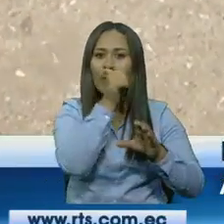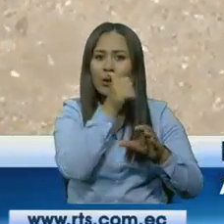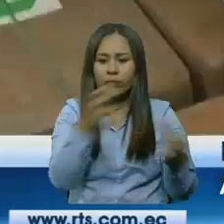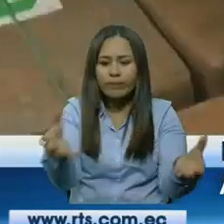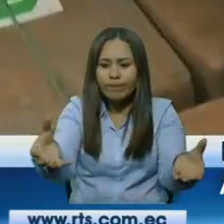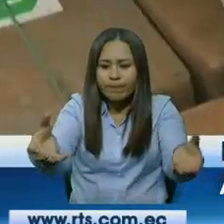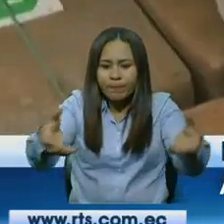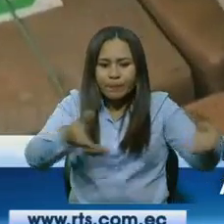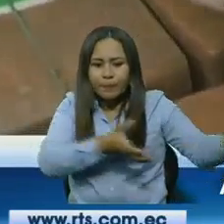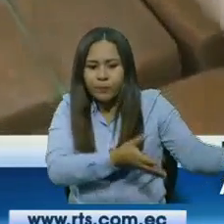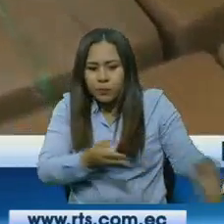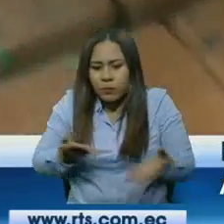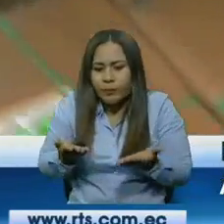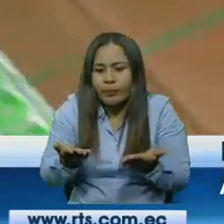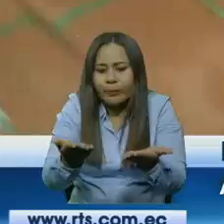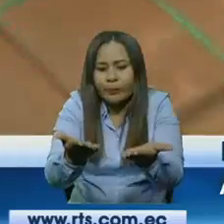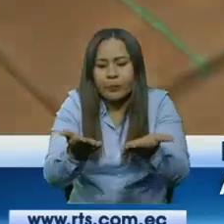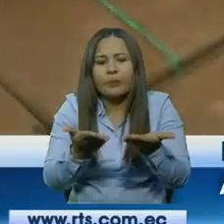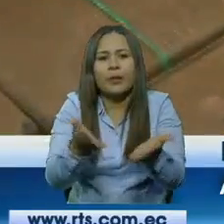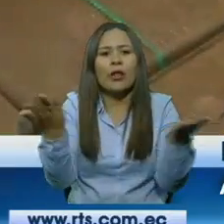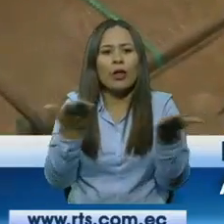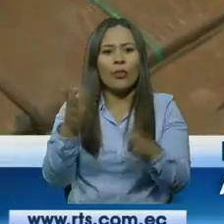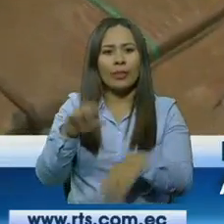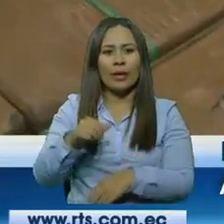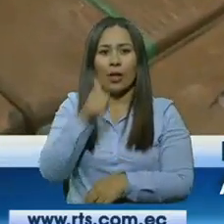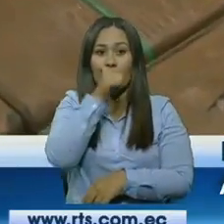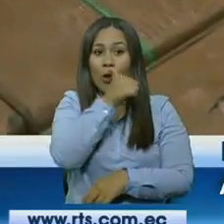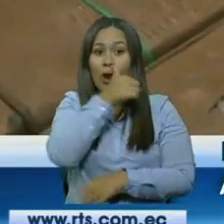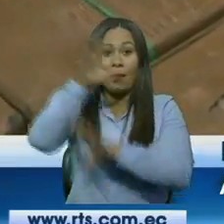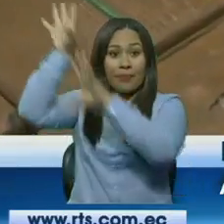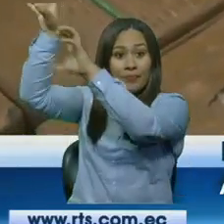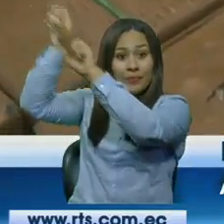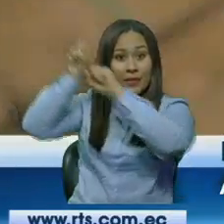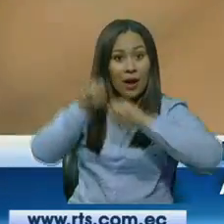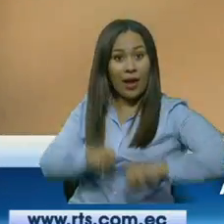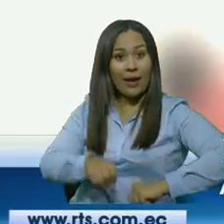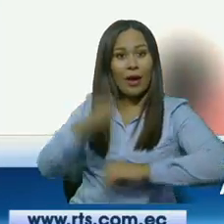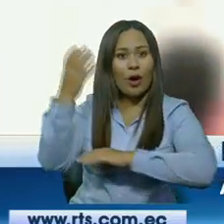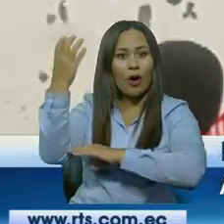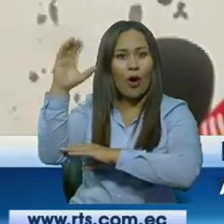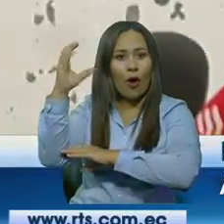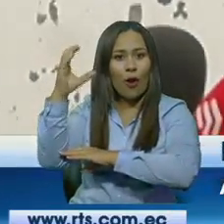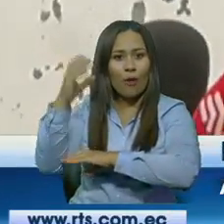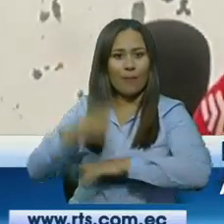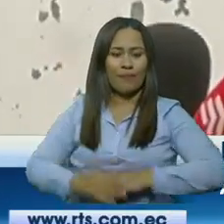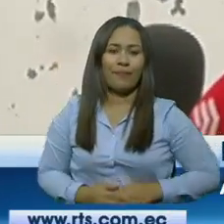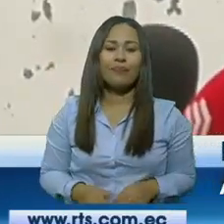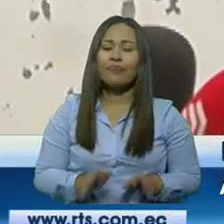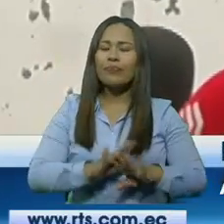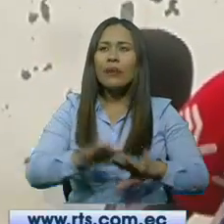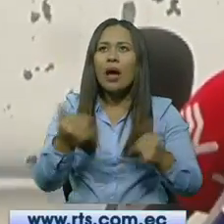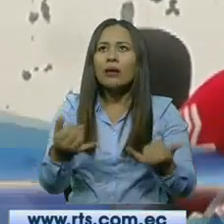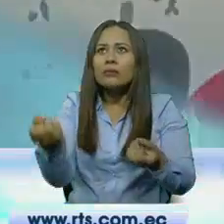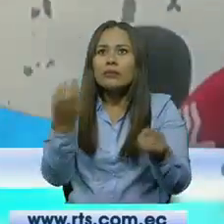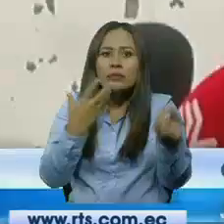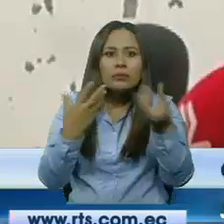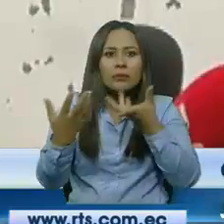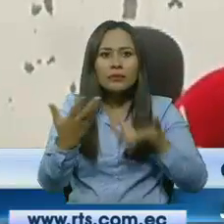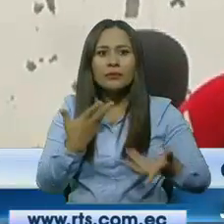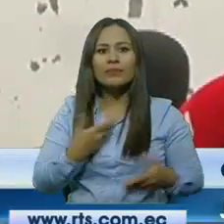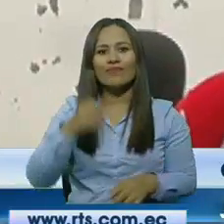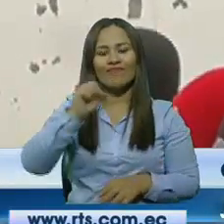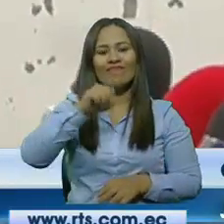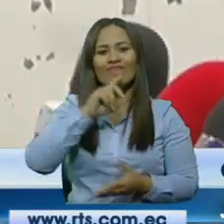el oficial, la droga era procedente desde el vecino país de Colombia. Sí, se tiene conocimiento que efectivamente